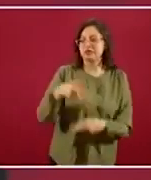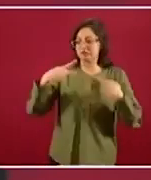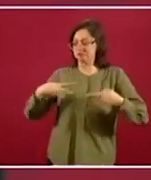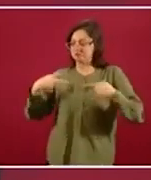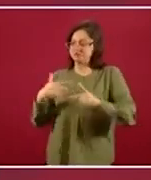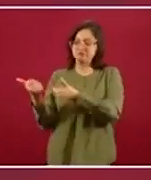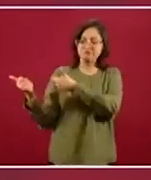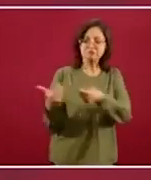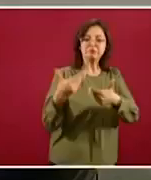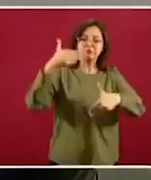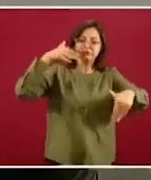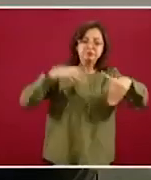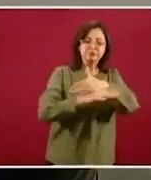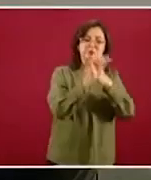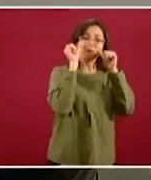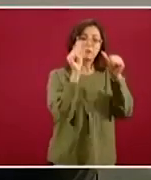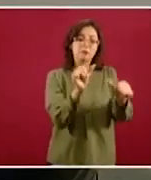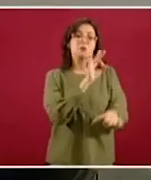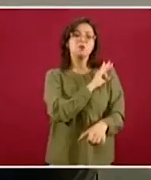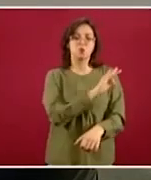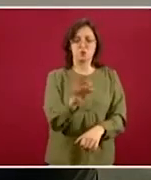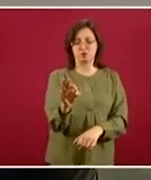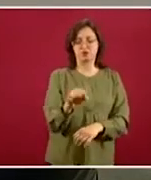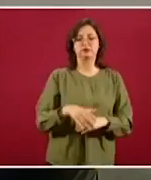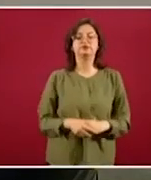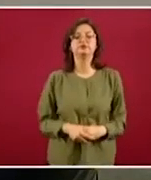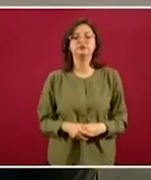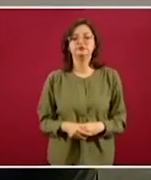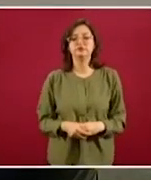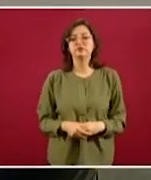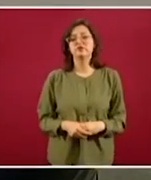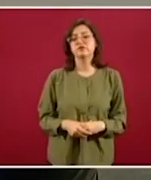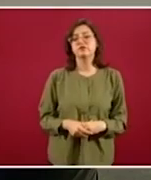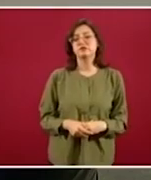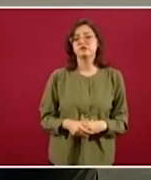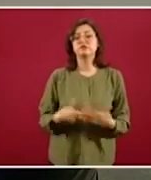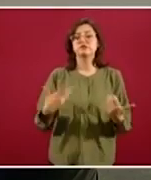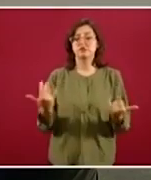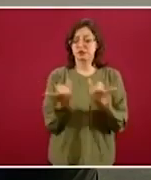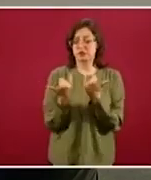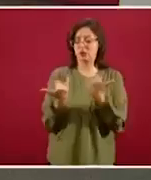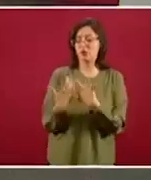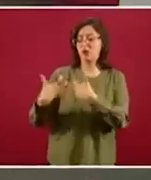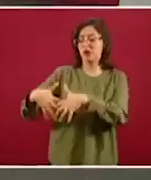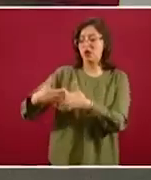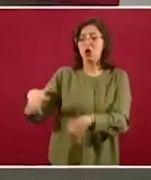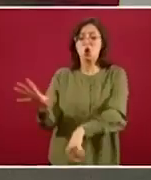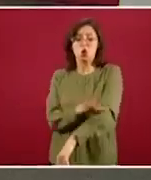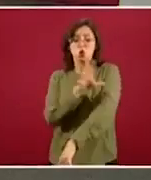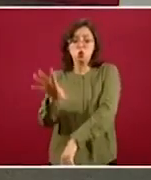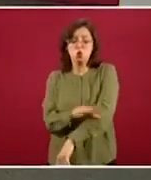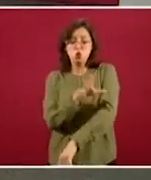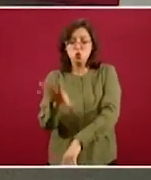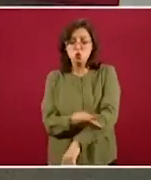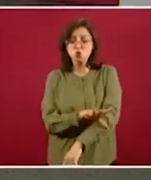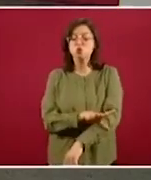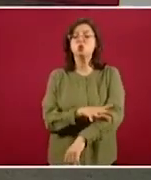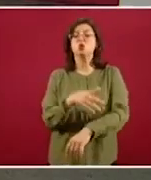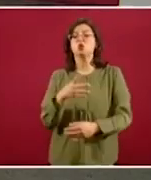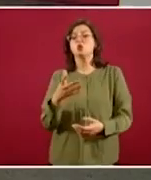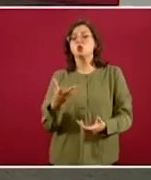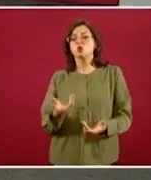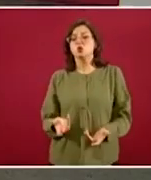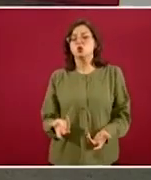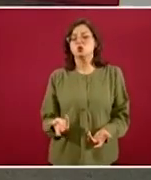crítico se encuentra. La eficiencia de los generadores eléctricos y las plantillas auxiliares, tener el